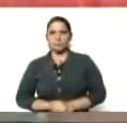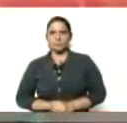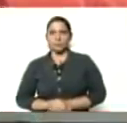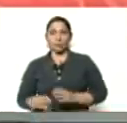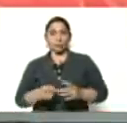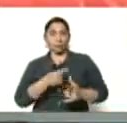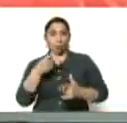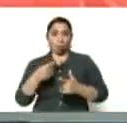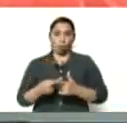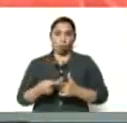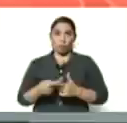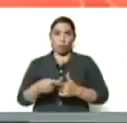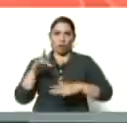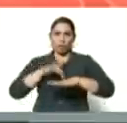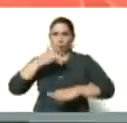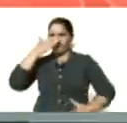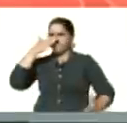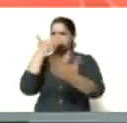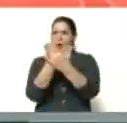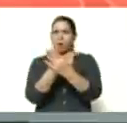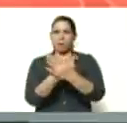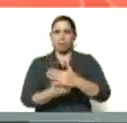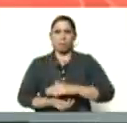Entonces me tocó enfrentar,